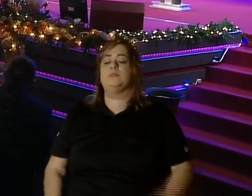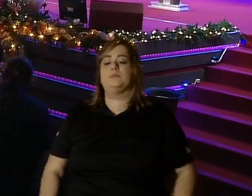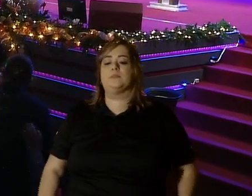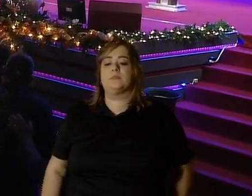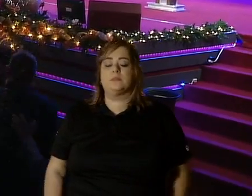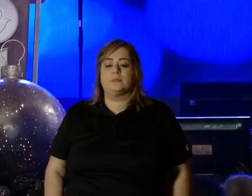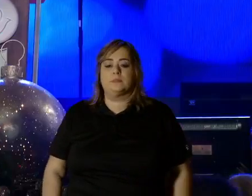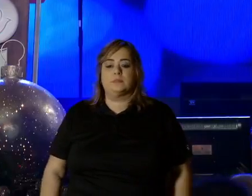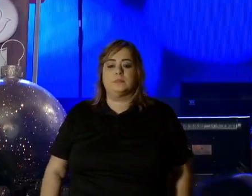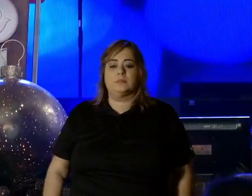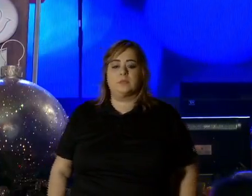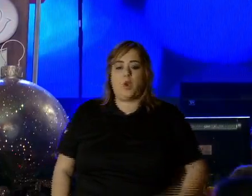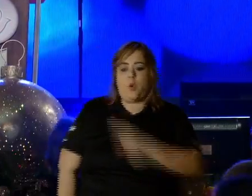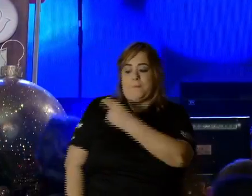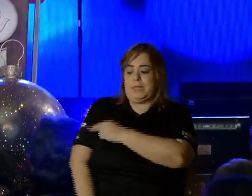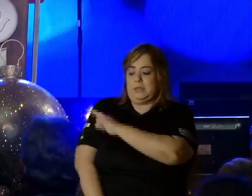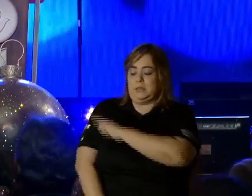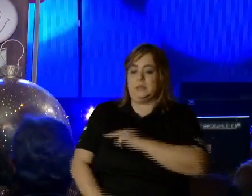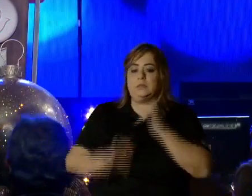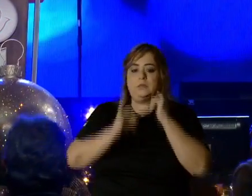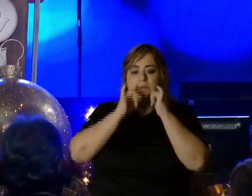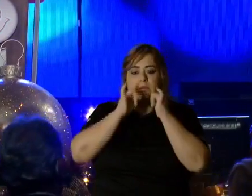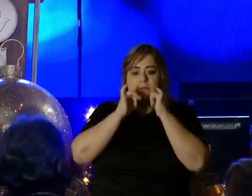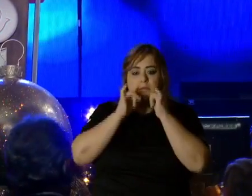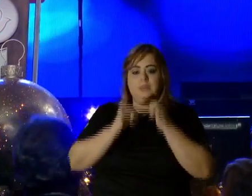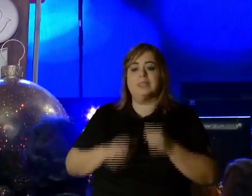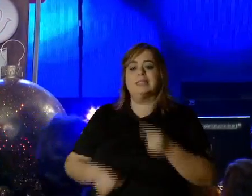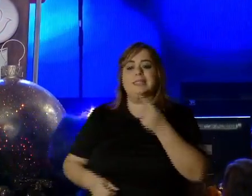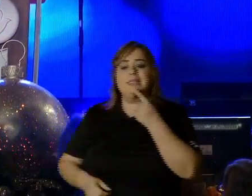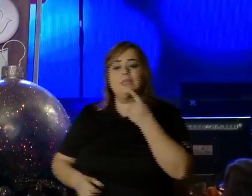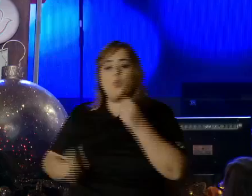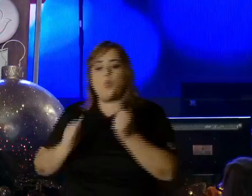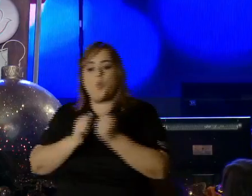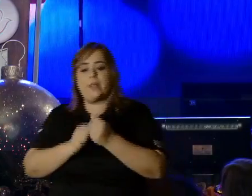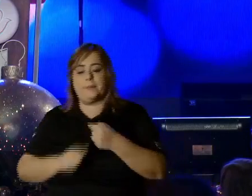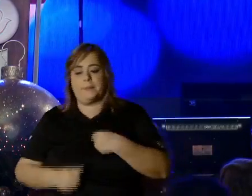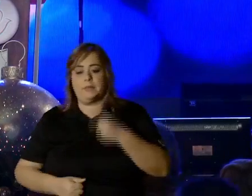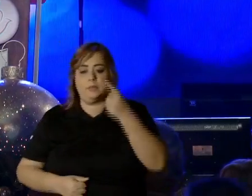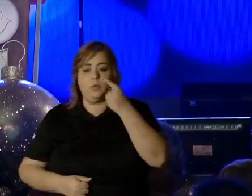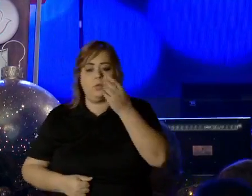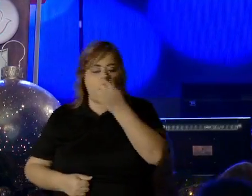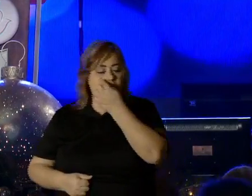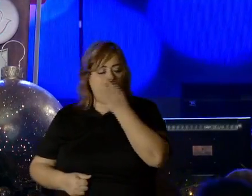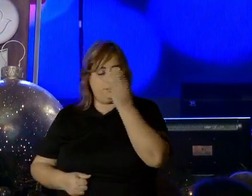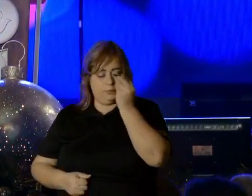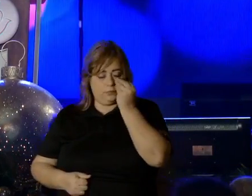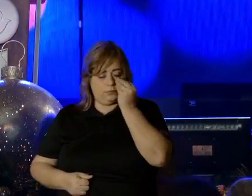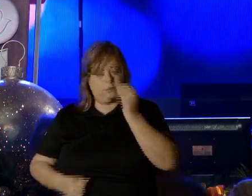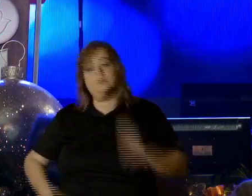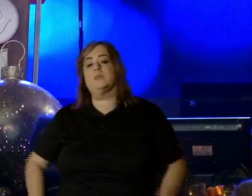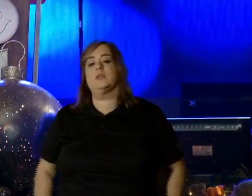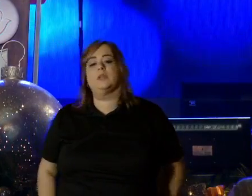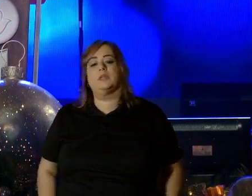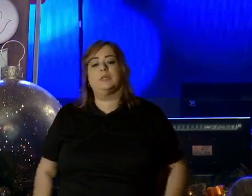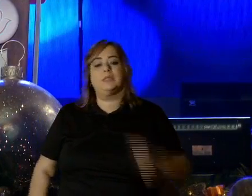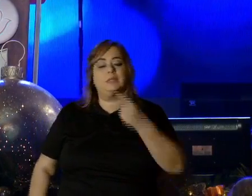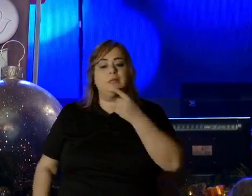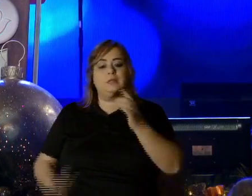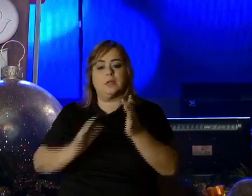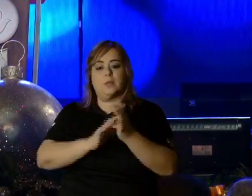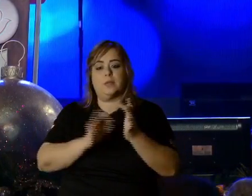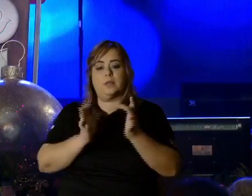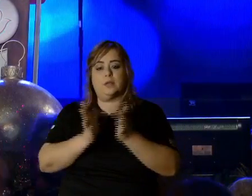las instituciones, donde quiera que se encuentre, repitan esta oración. Cierre sus ojitos porque se trata de él. La Biblia dice